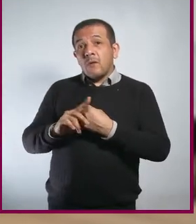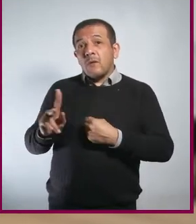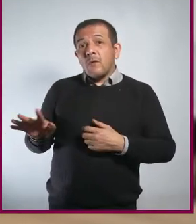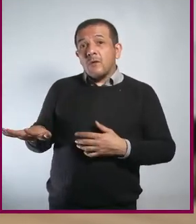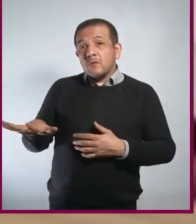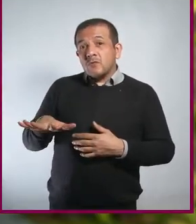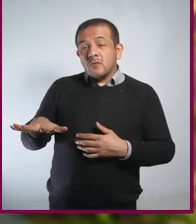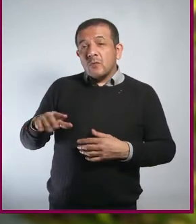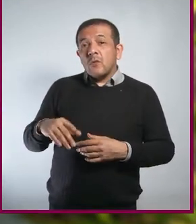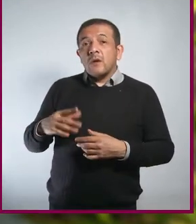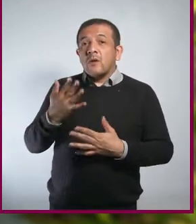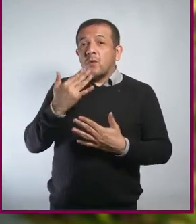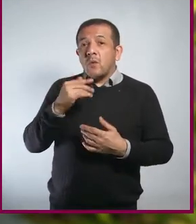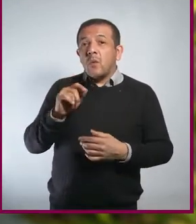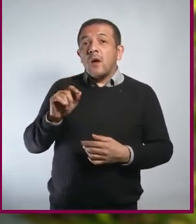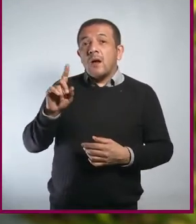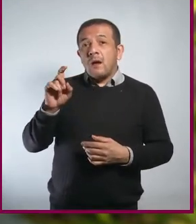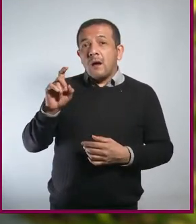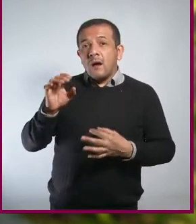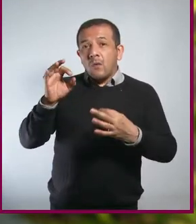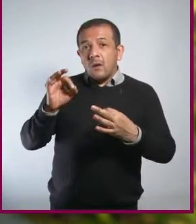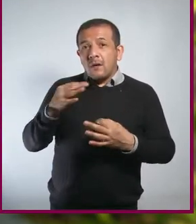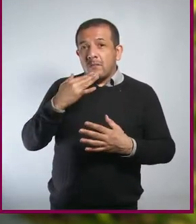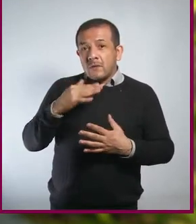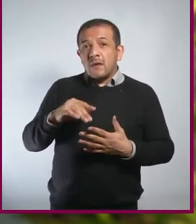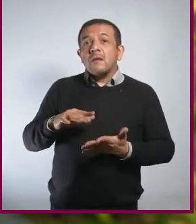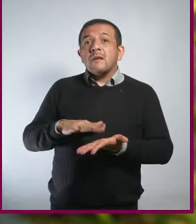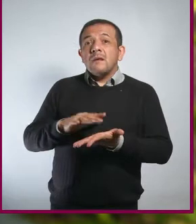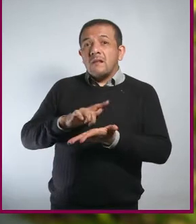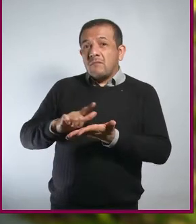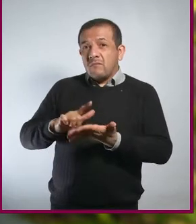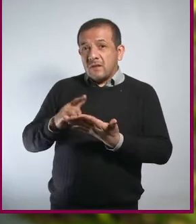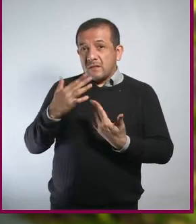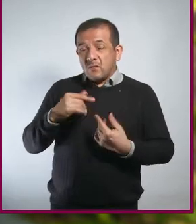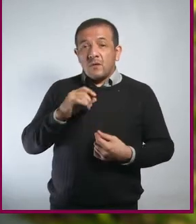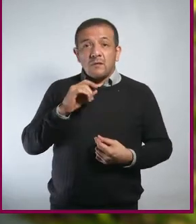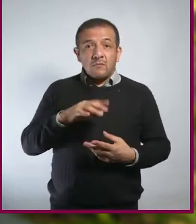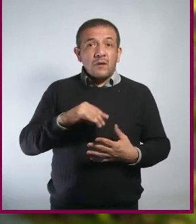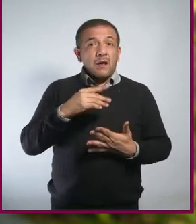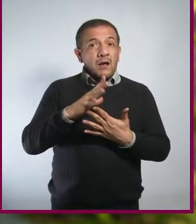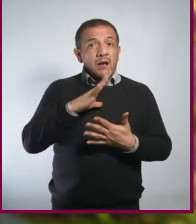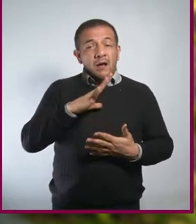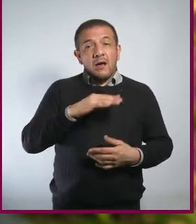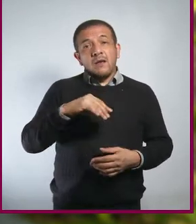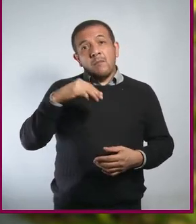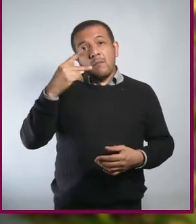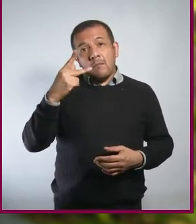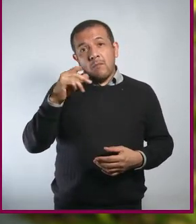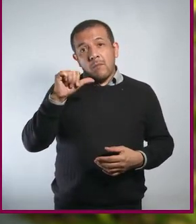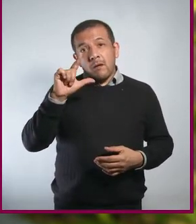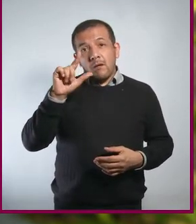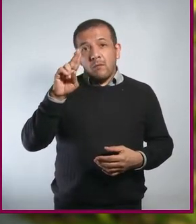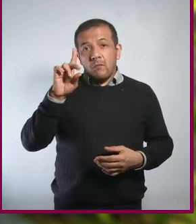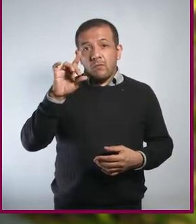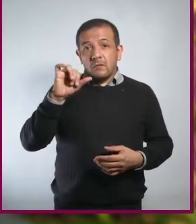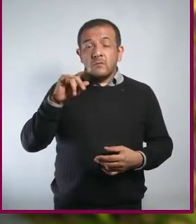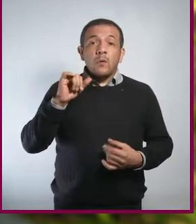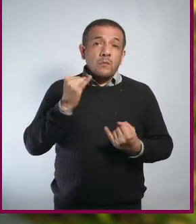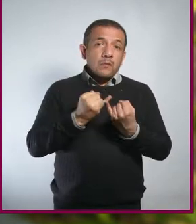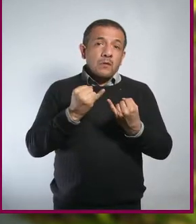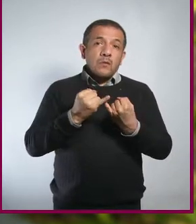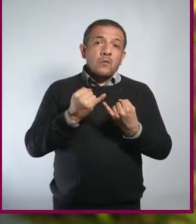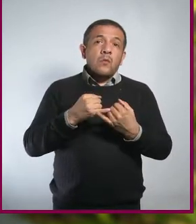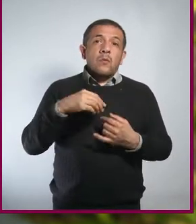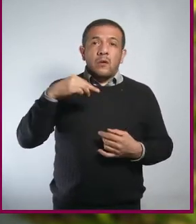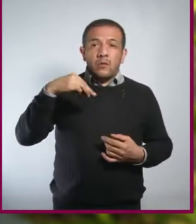saneamiento. Comencemos hablando del paludismo, también conocido como malaria. Es causada por